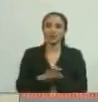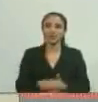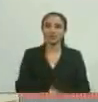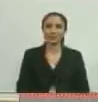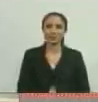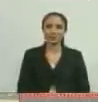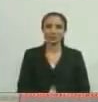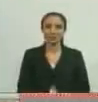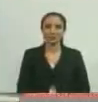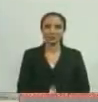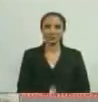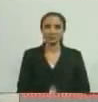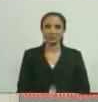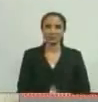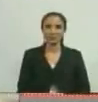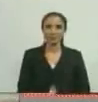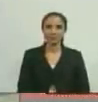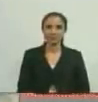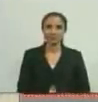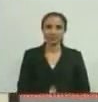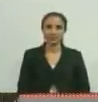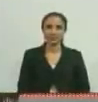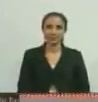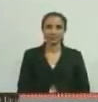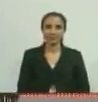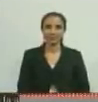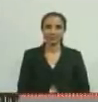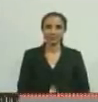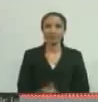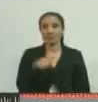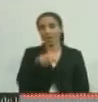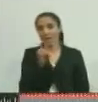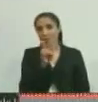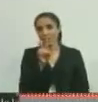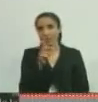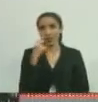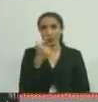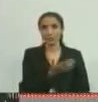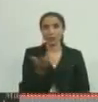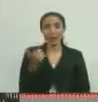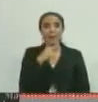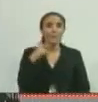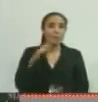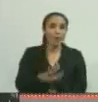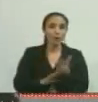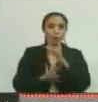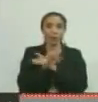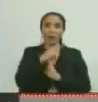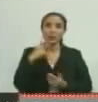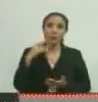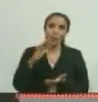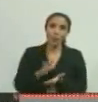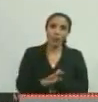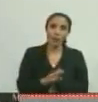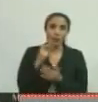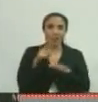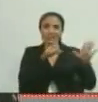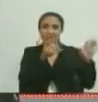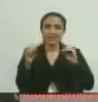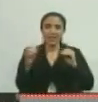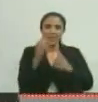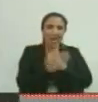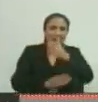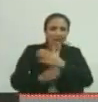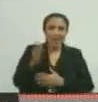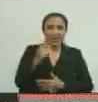El Mercurio, esta es la República. El Mercurio, Venezuela, al menos 4 muertos. 60 deserciones